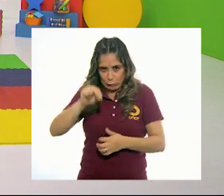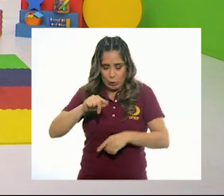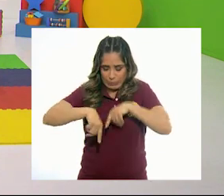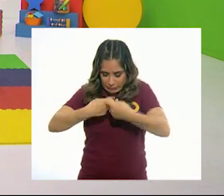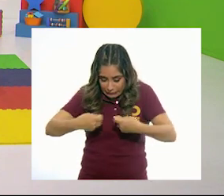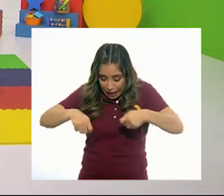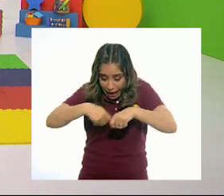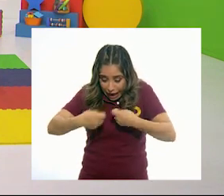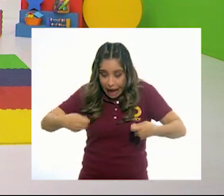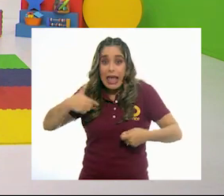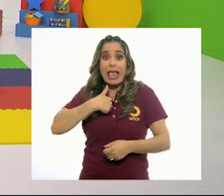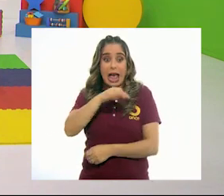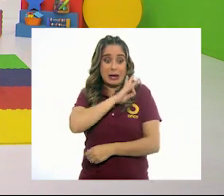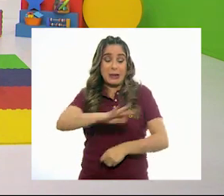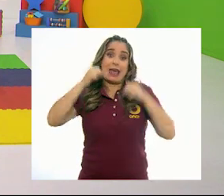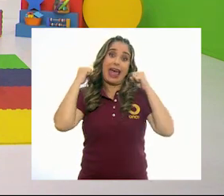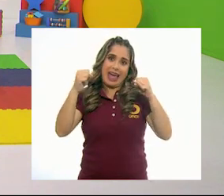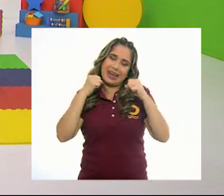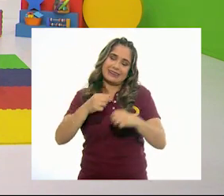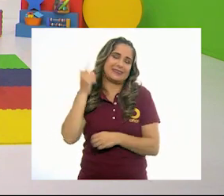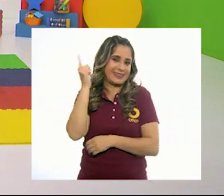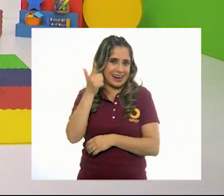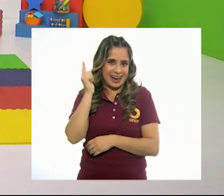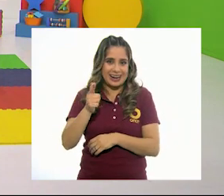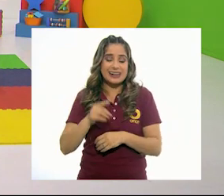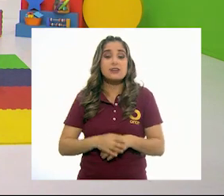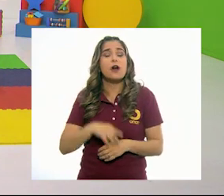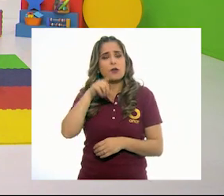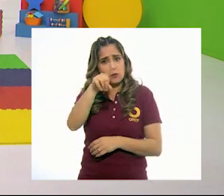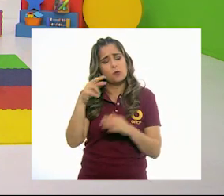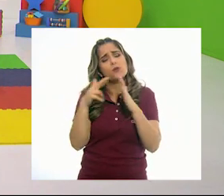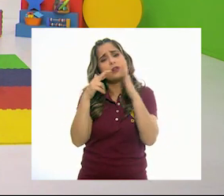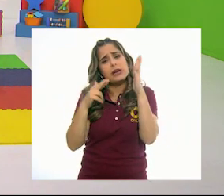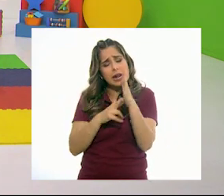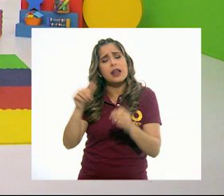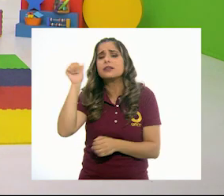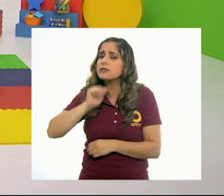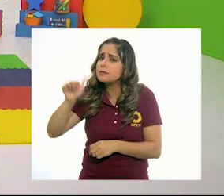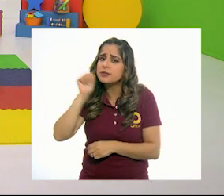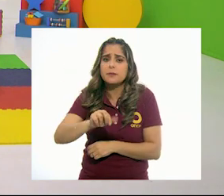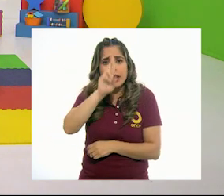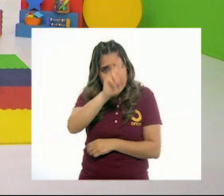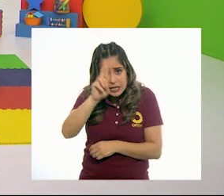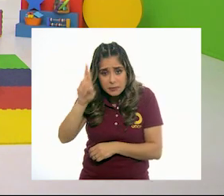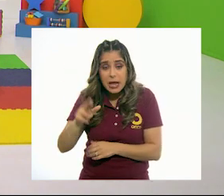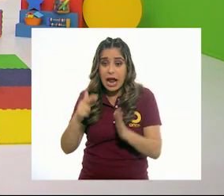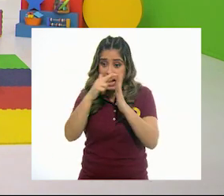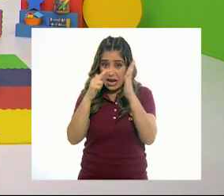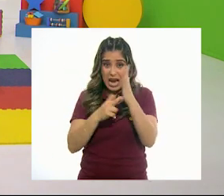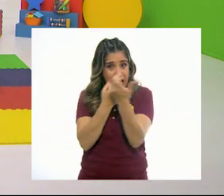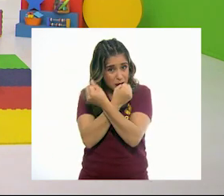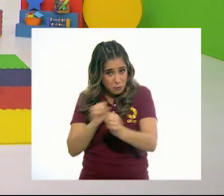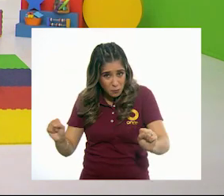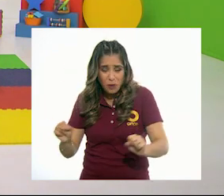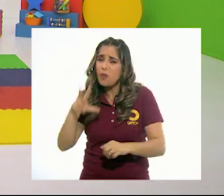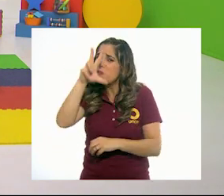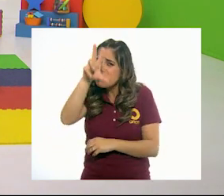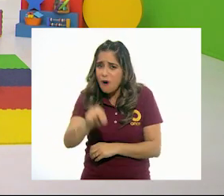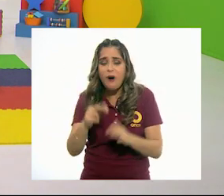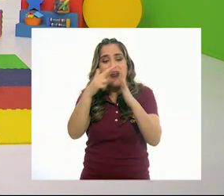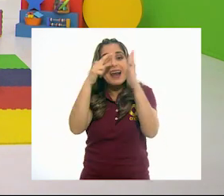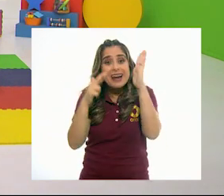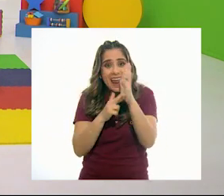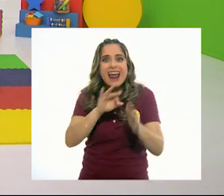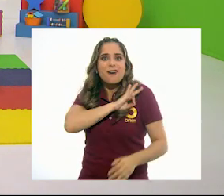muchas gracias por habernos recordado que es importante respetar las reglas, porque eso no hace los juegos más aburridos. Al contrario, nos divertimos